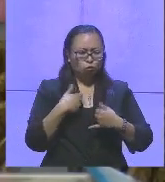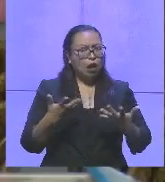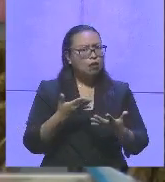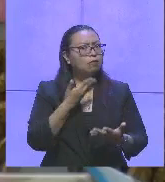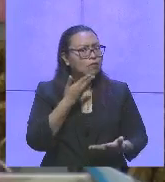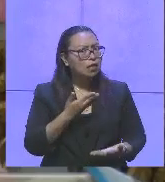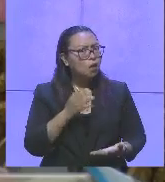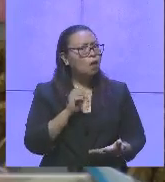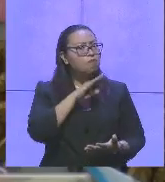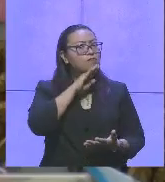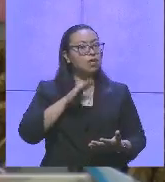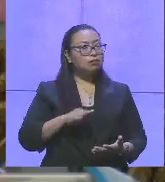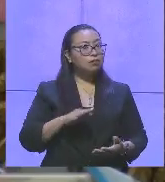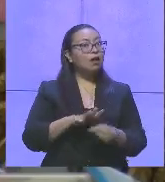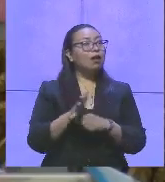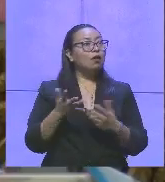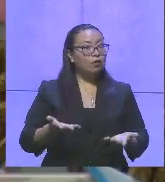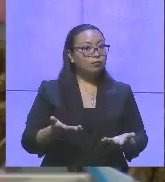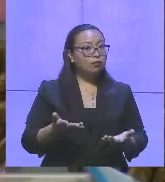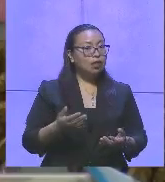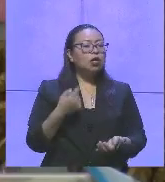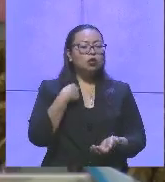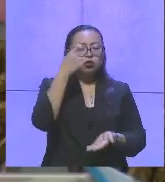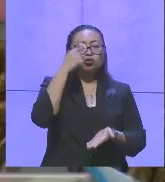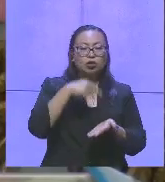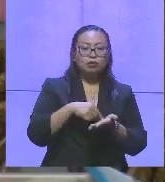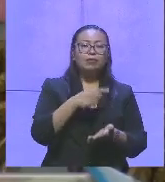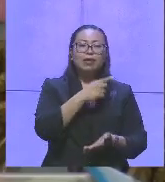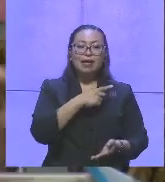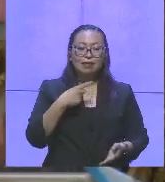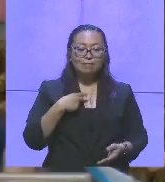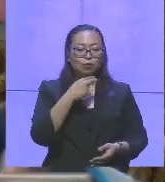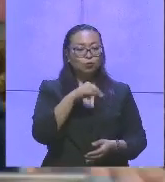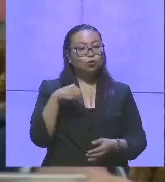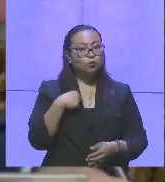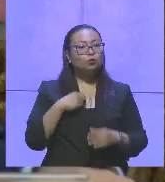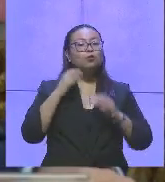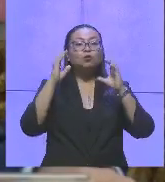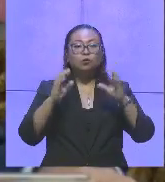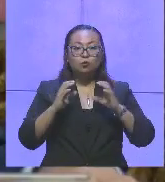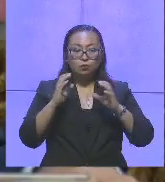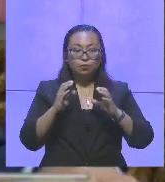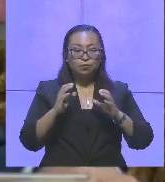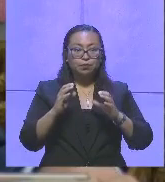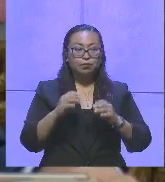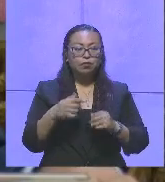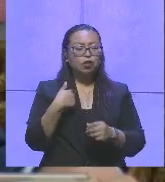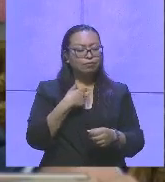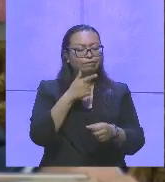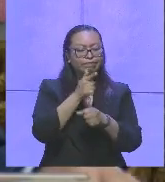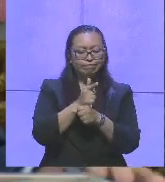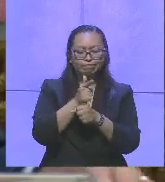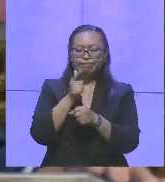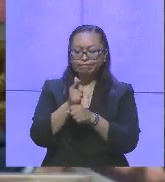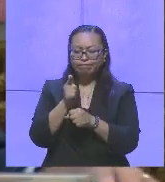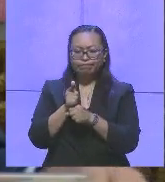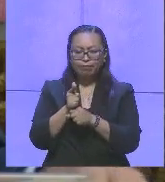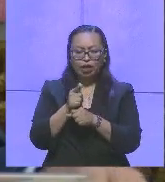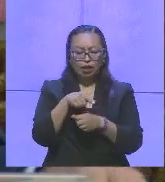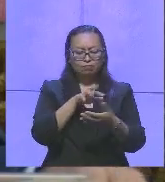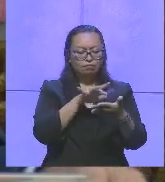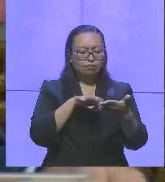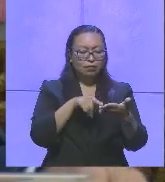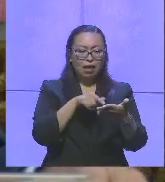correcto. Entonces, me parece que debemos de tener ese cuidado. Yo encuentro en esta obra un documento